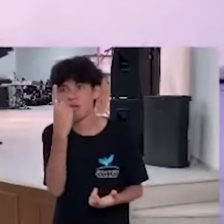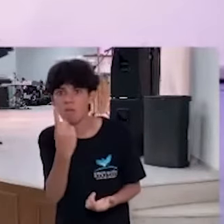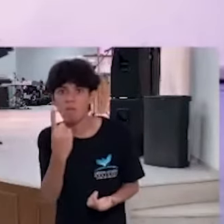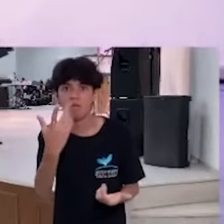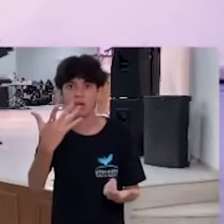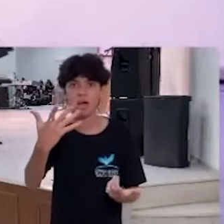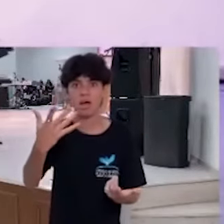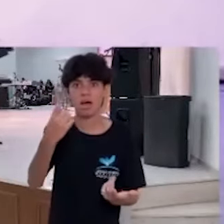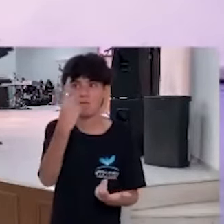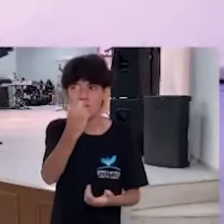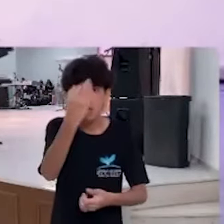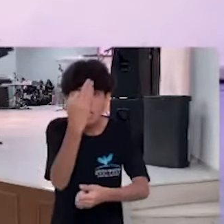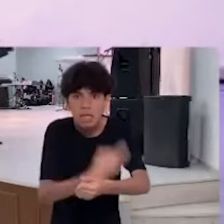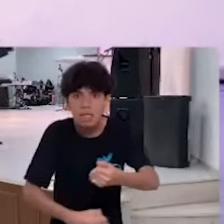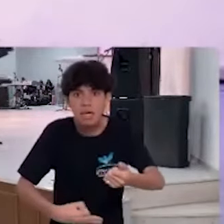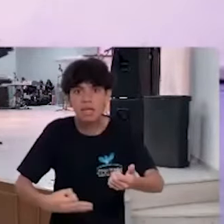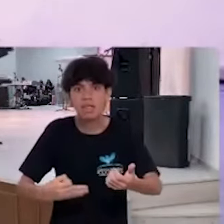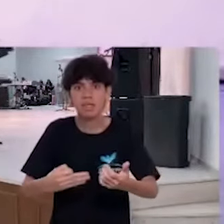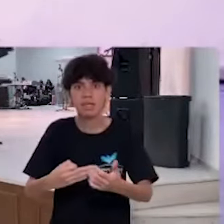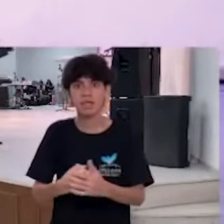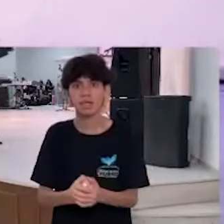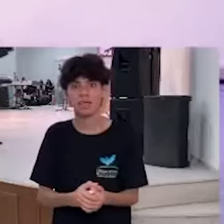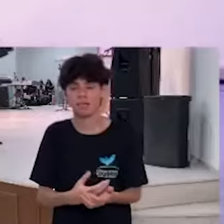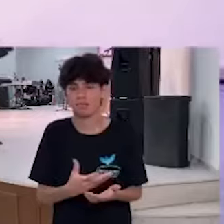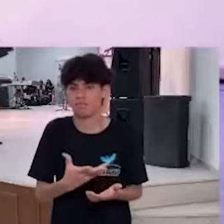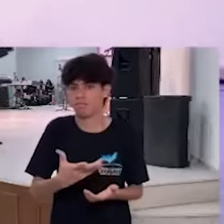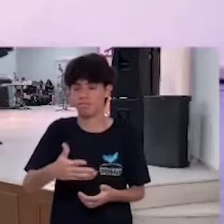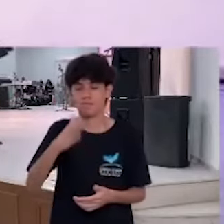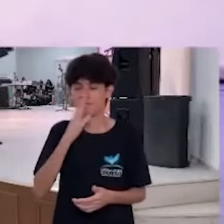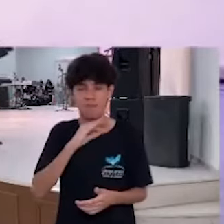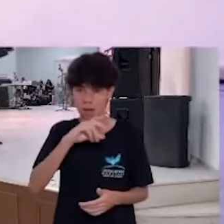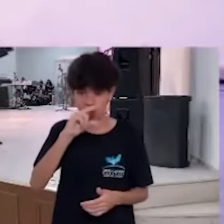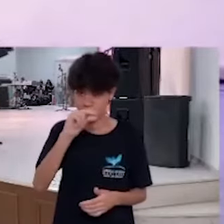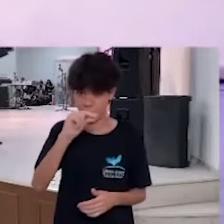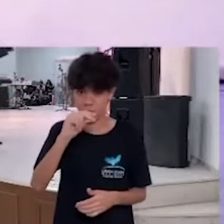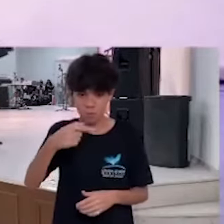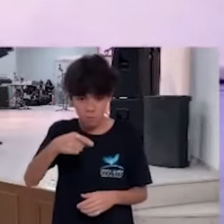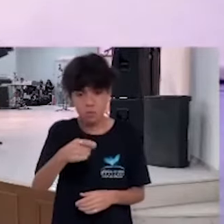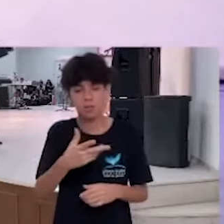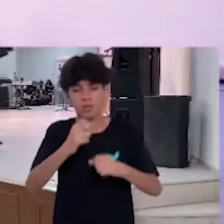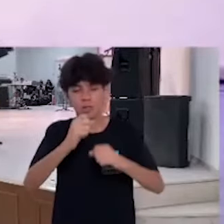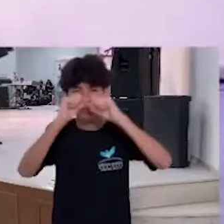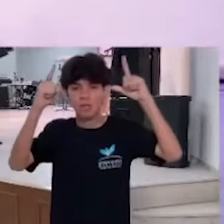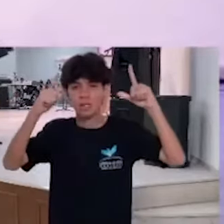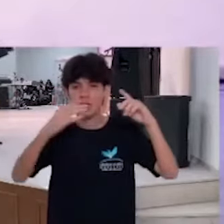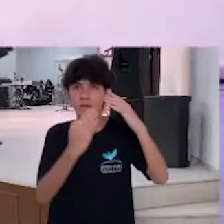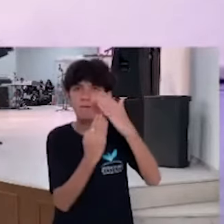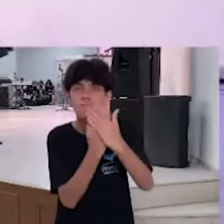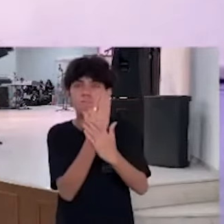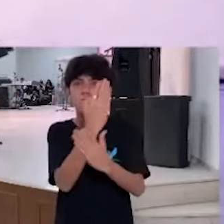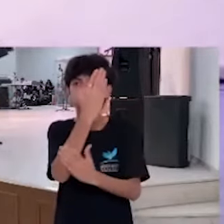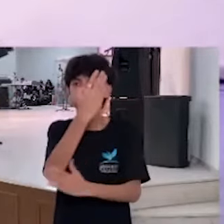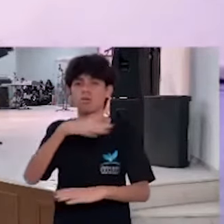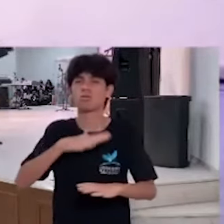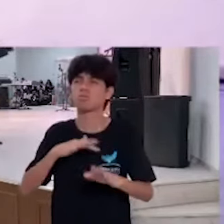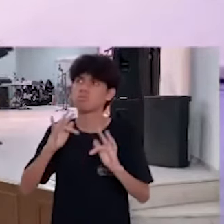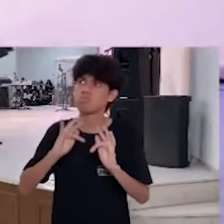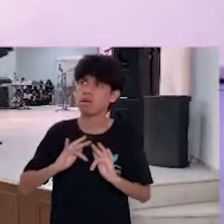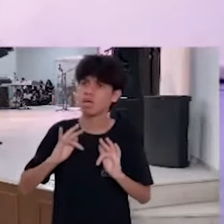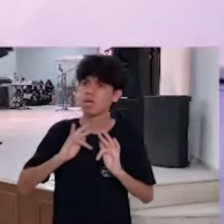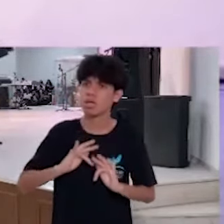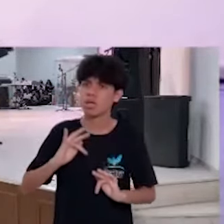mejores momentos para orar siempre son cuando todo está en silencio, cuando todo está tranquilo, y ya a las 12 del